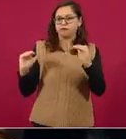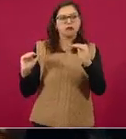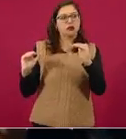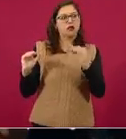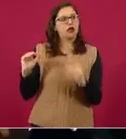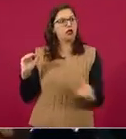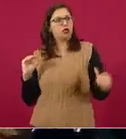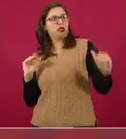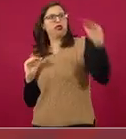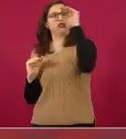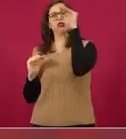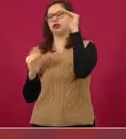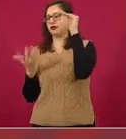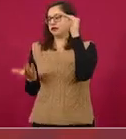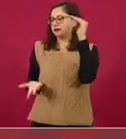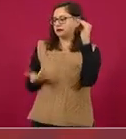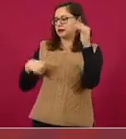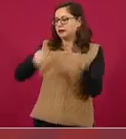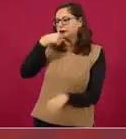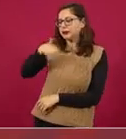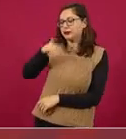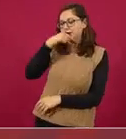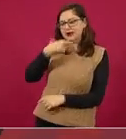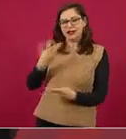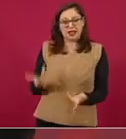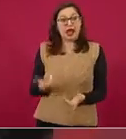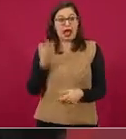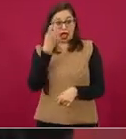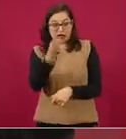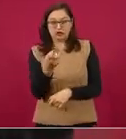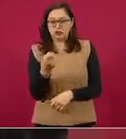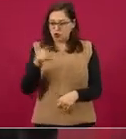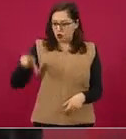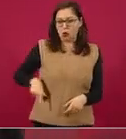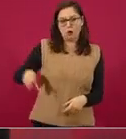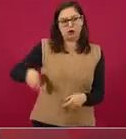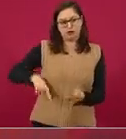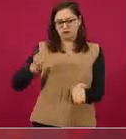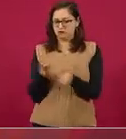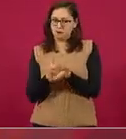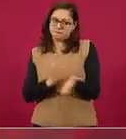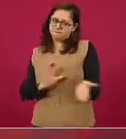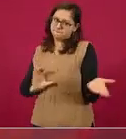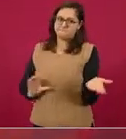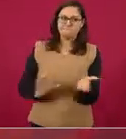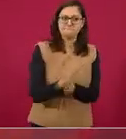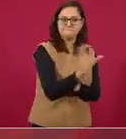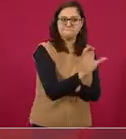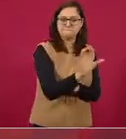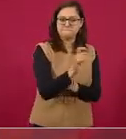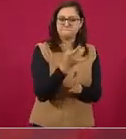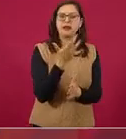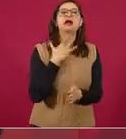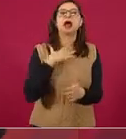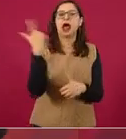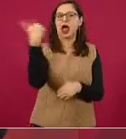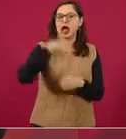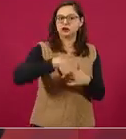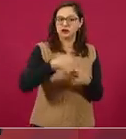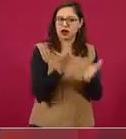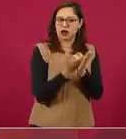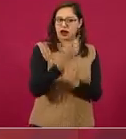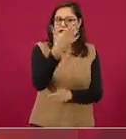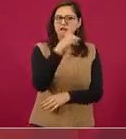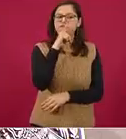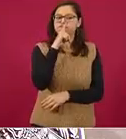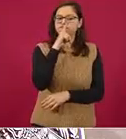Entonces, sí es importante el subsidio, pero para la gente, no para las empresas.